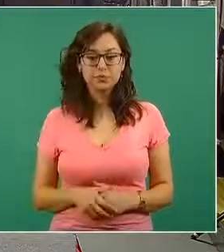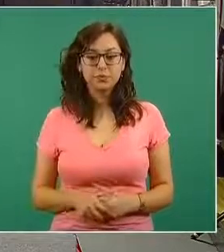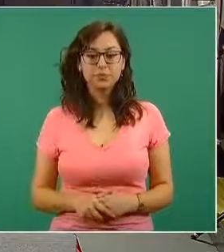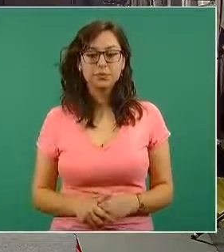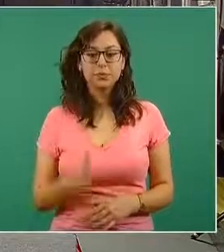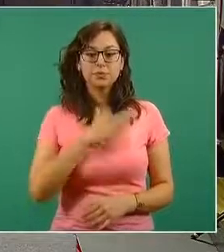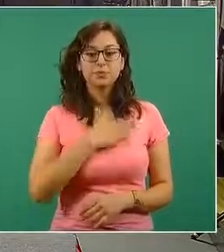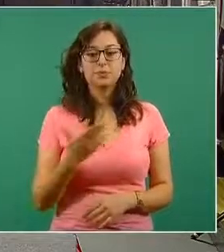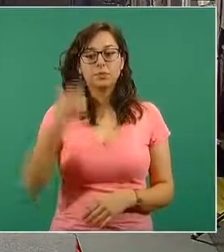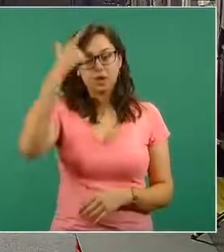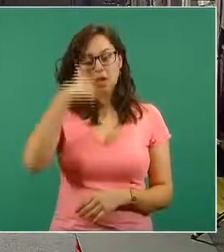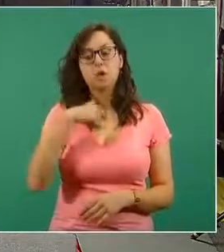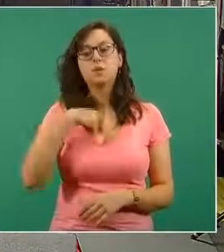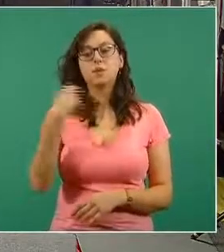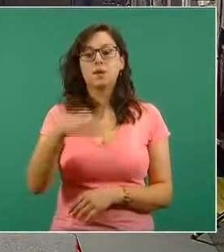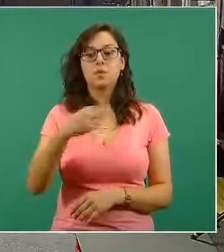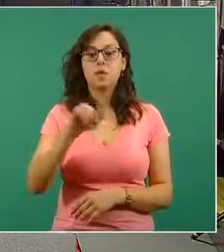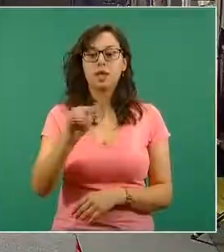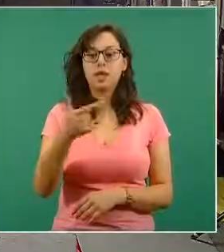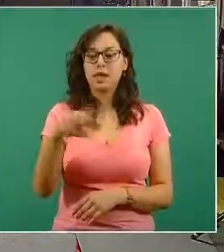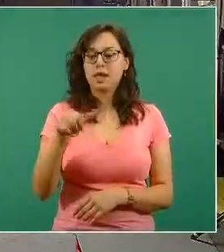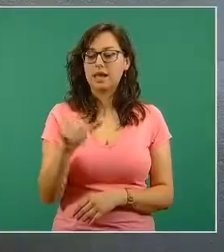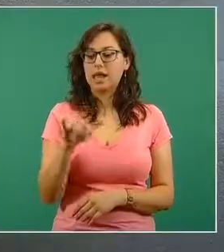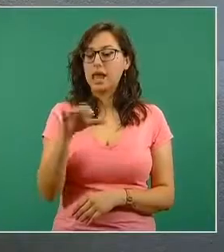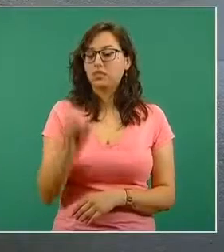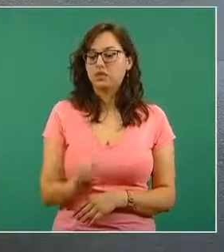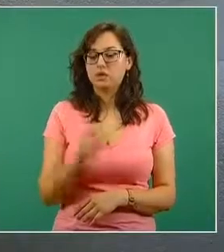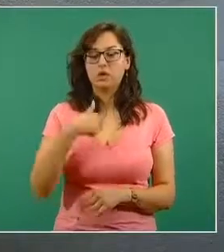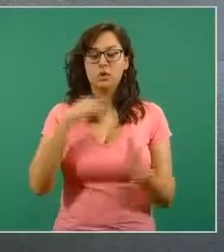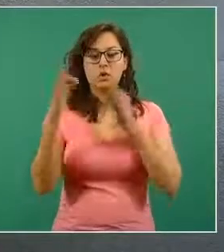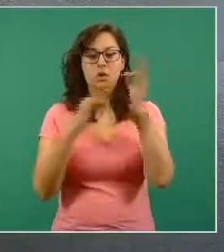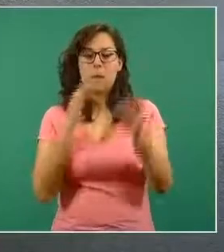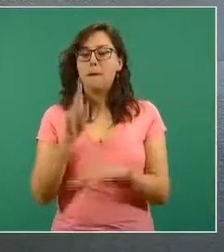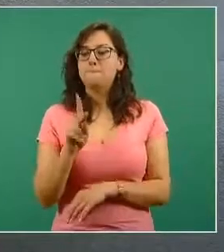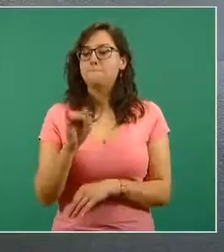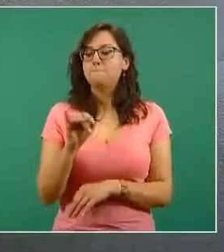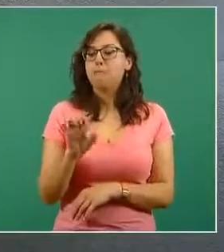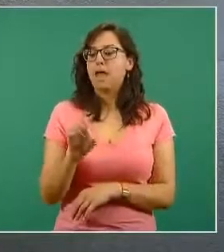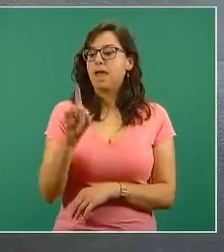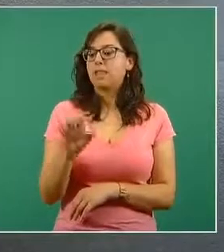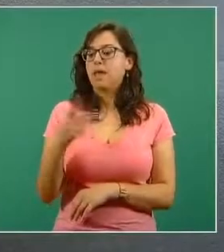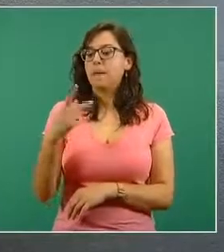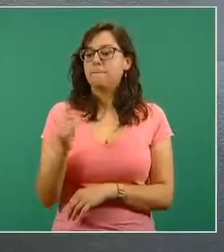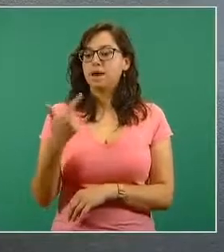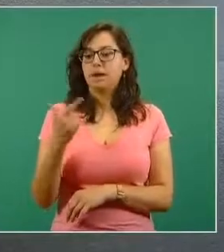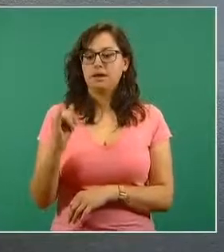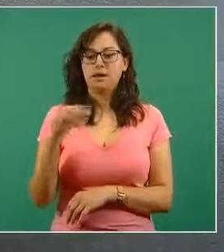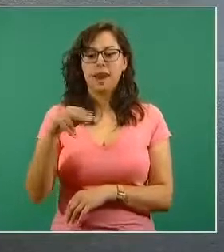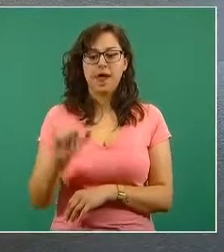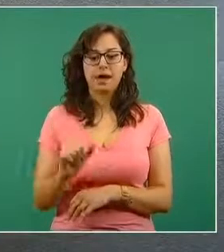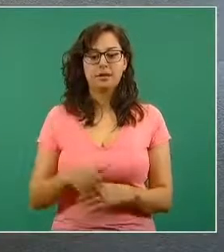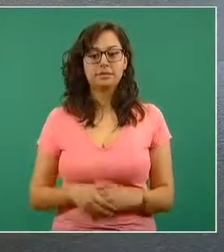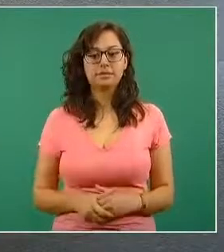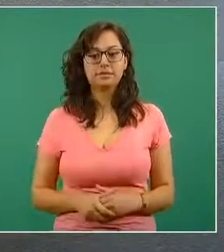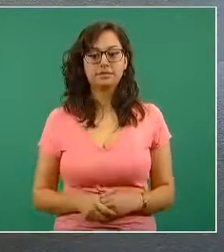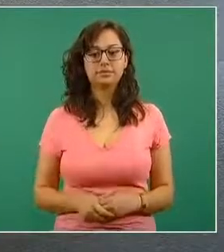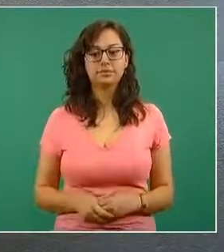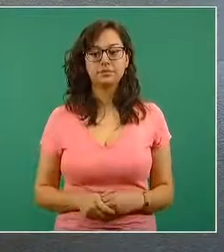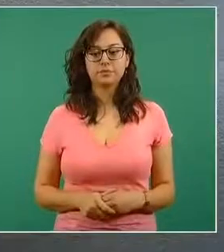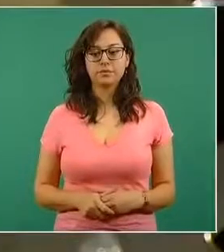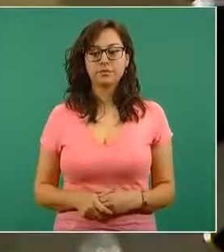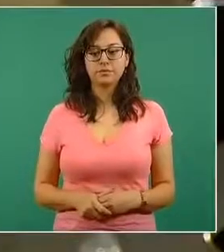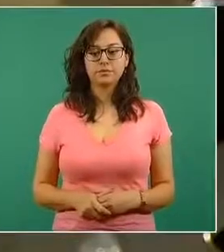Buenas noches, Ignacio de Alba, de Epidepágina. Preguntarle si es mucho o poco el porcentaje de casos